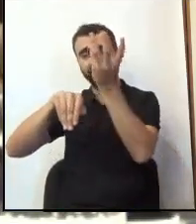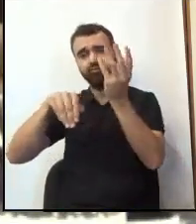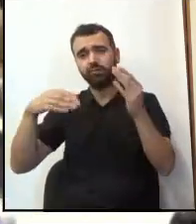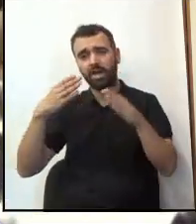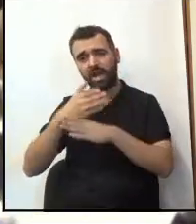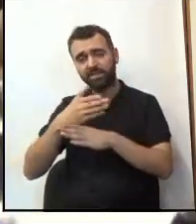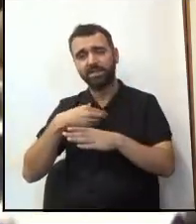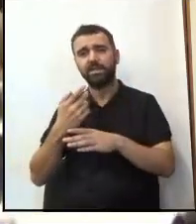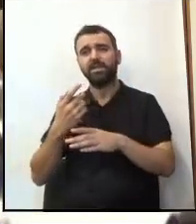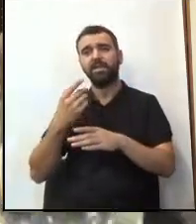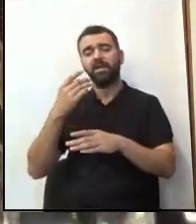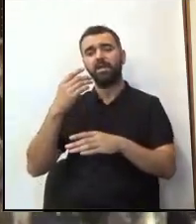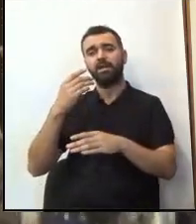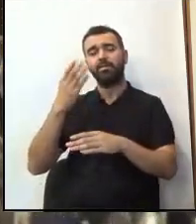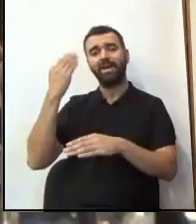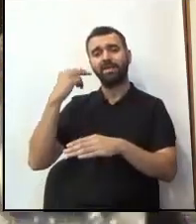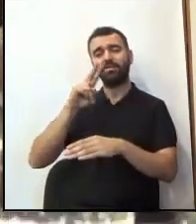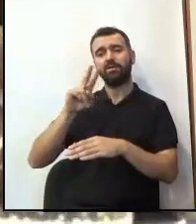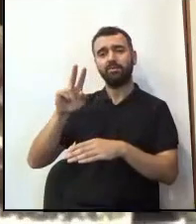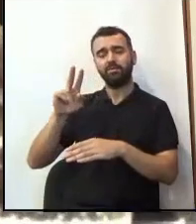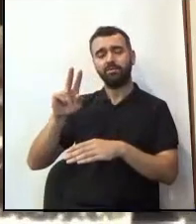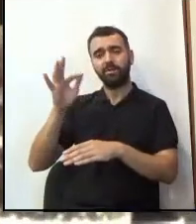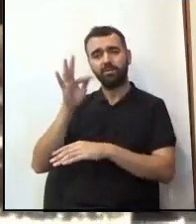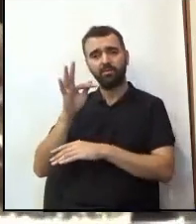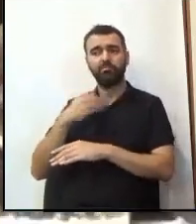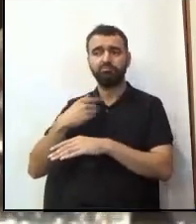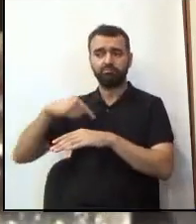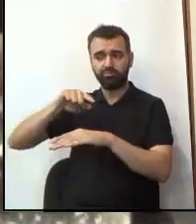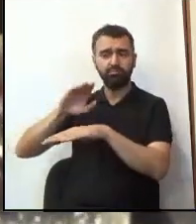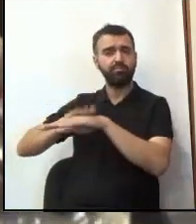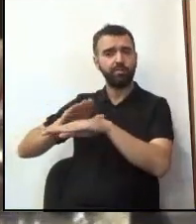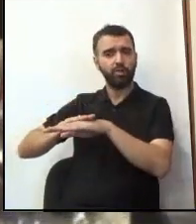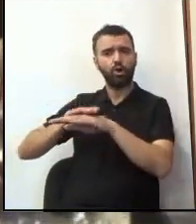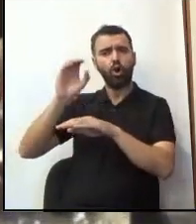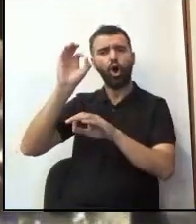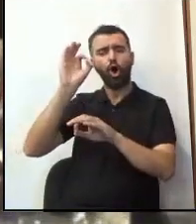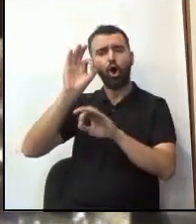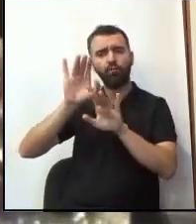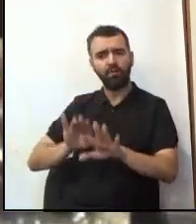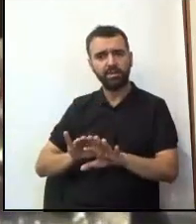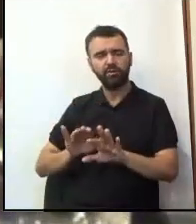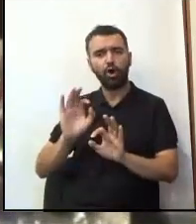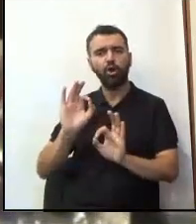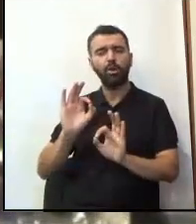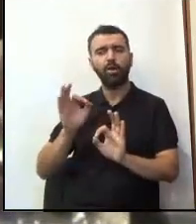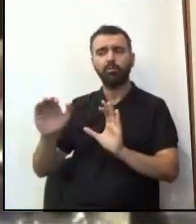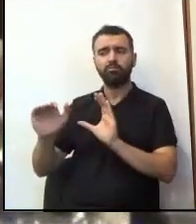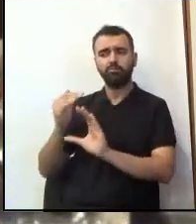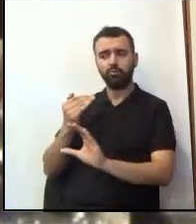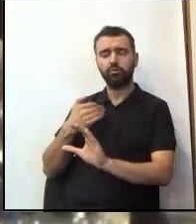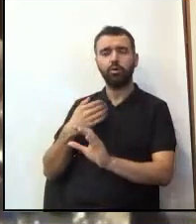solicitado un oficio o un ordinario donde se nos aclaren